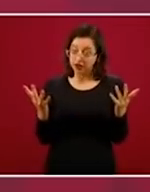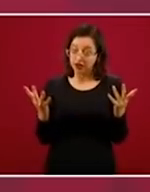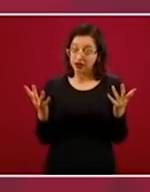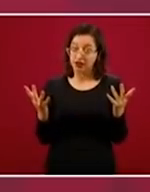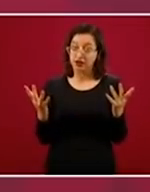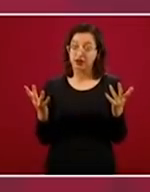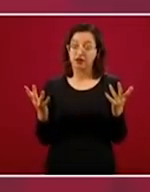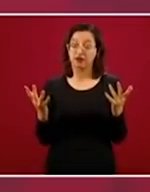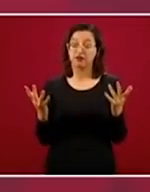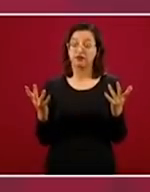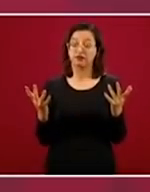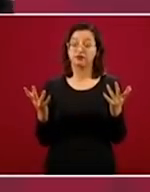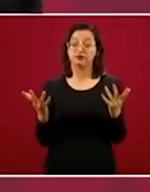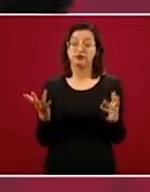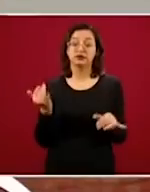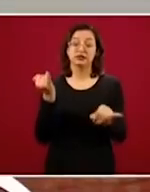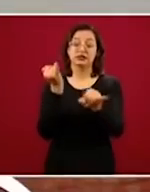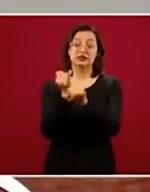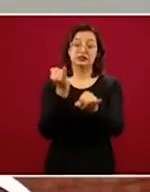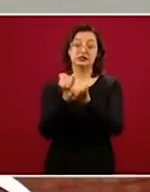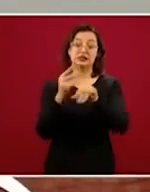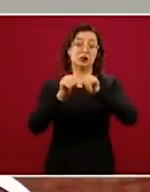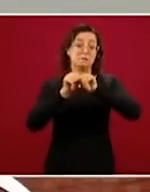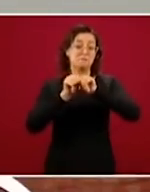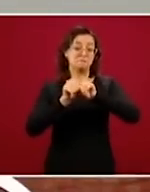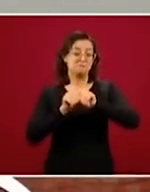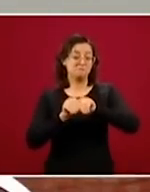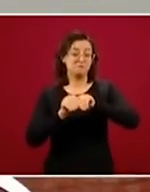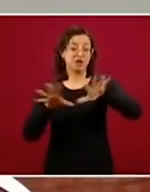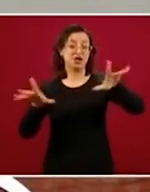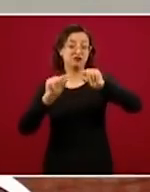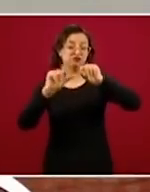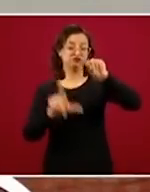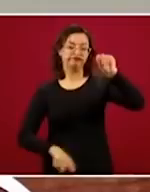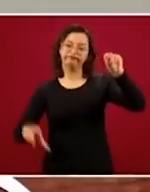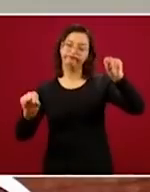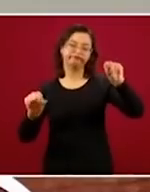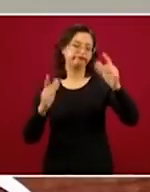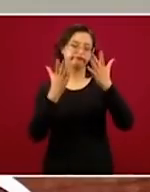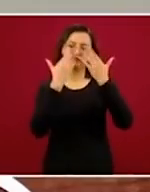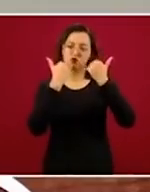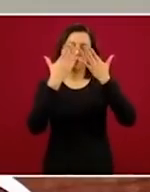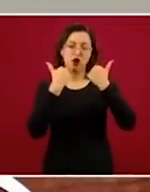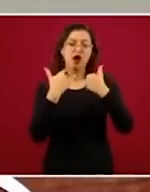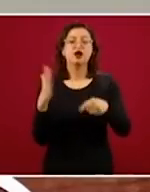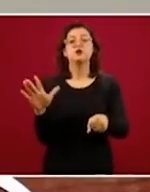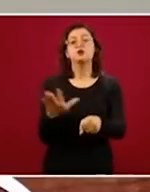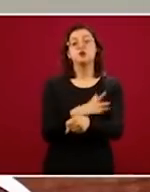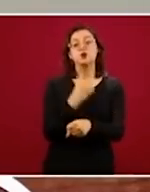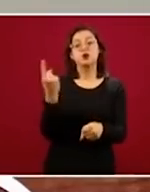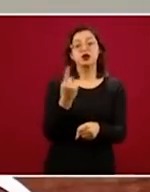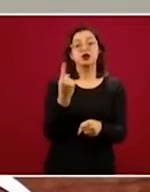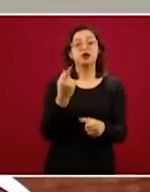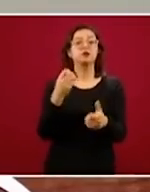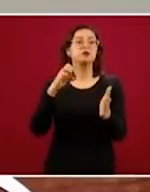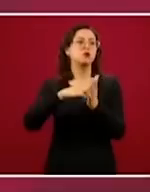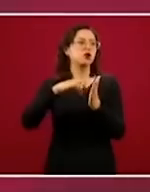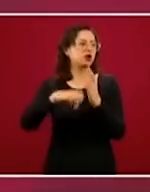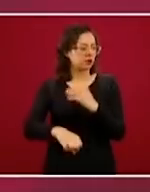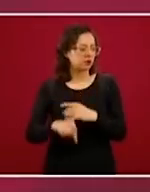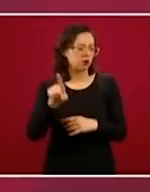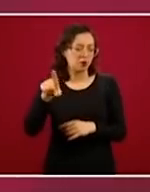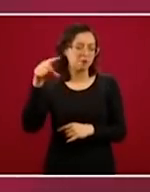no tiene el internet todo el alcance por qué en veracruz